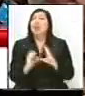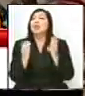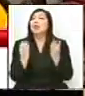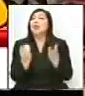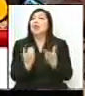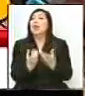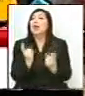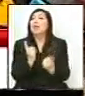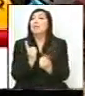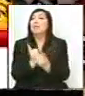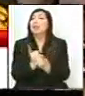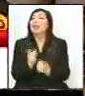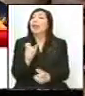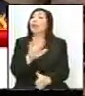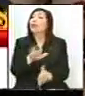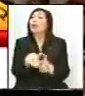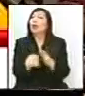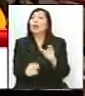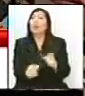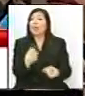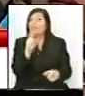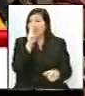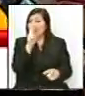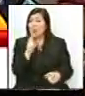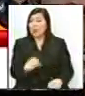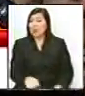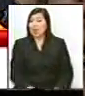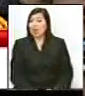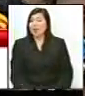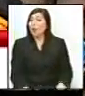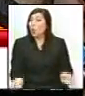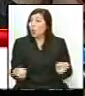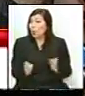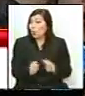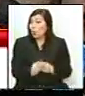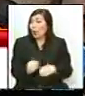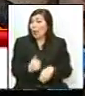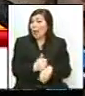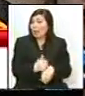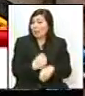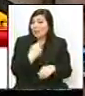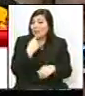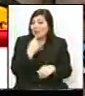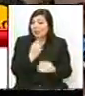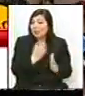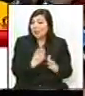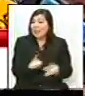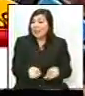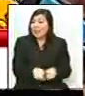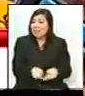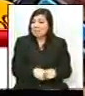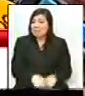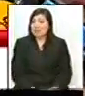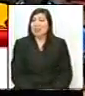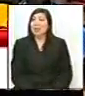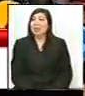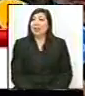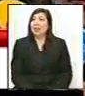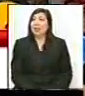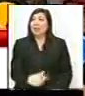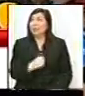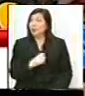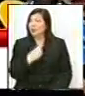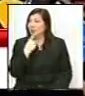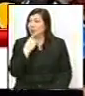Congreso frente a la población, frente a los peruanos. La Junta de Portavoces además así lo determinó también, así que yo estoy